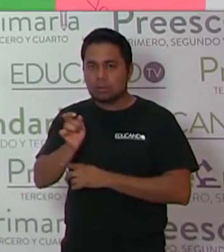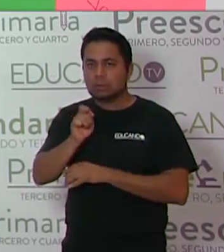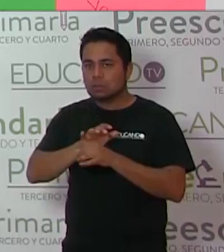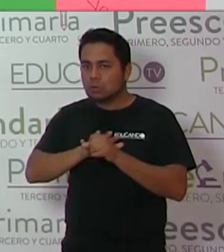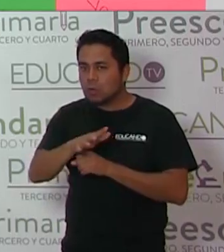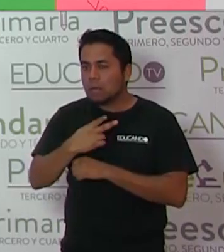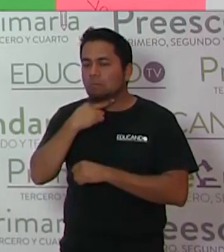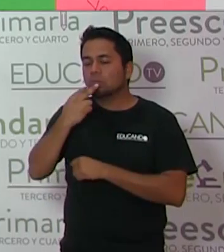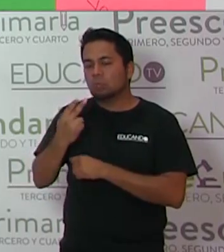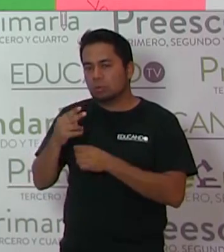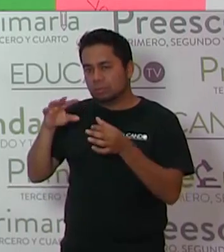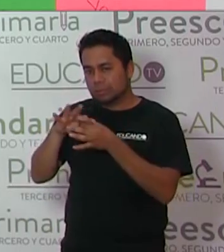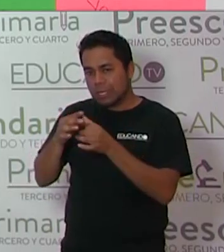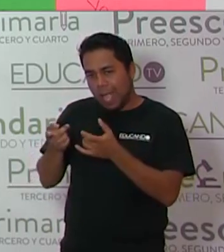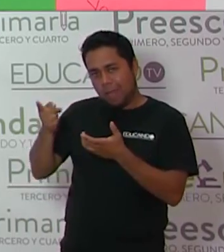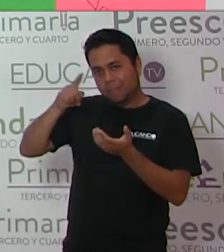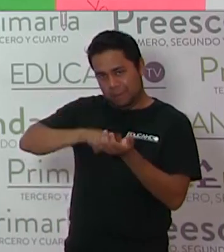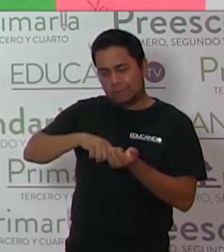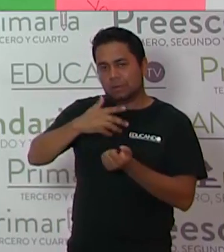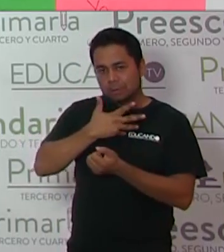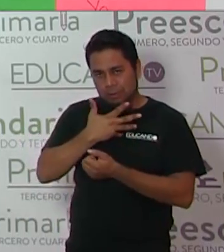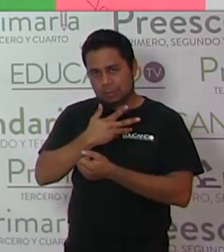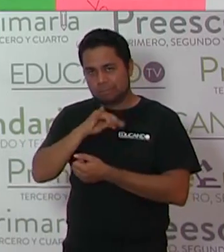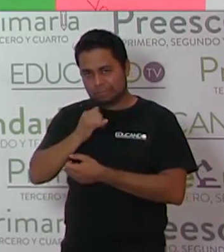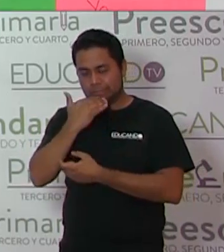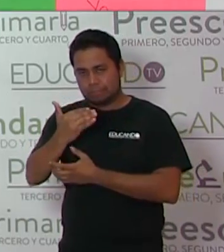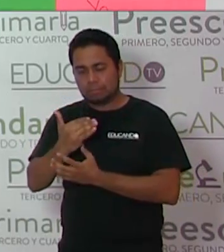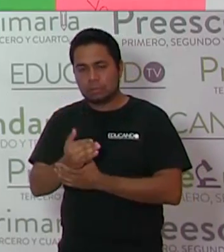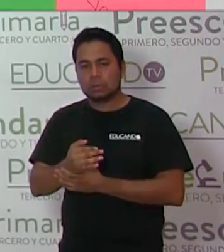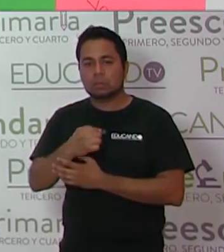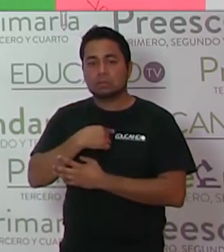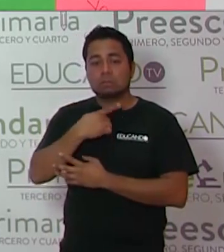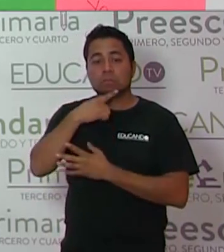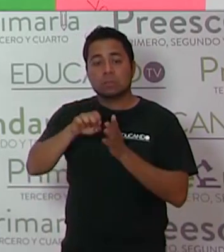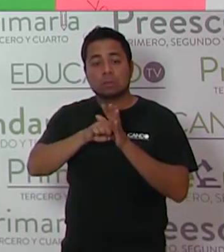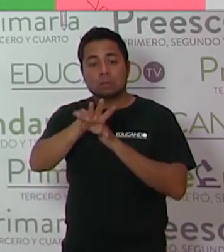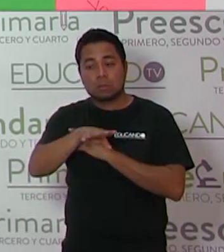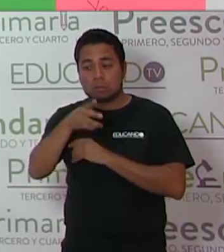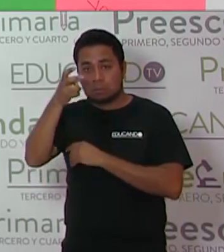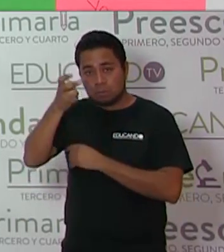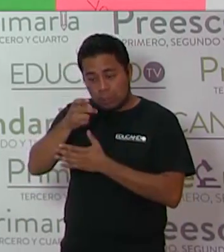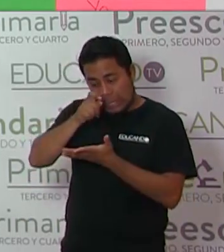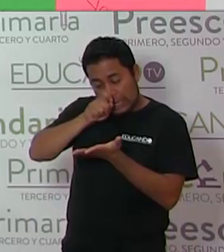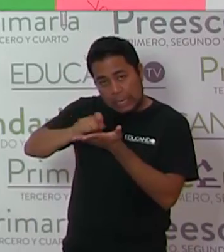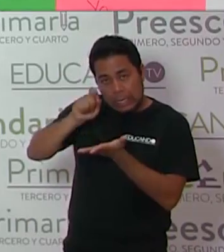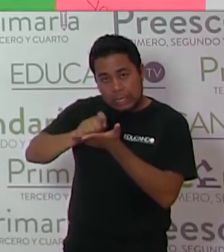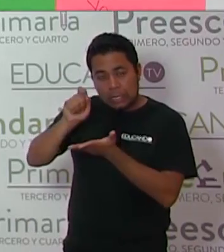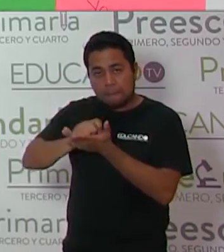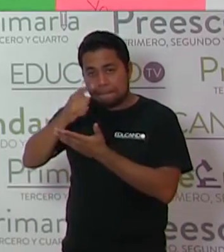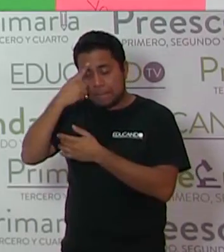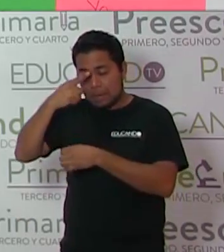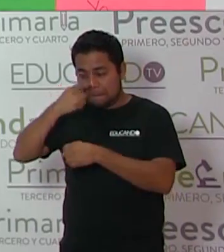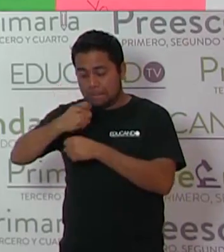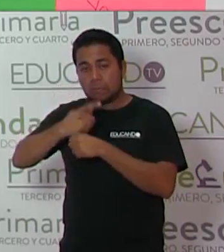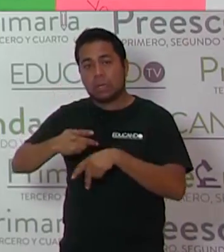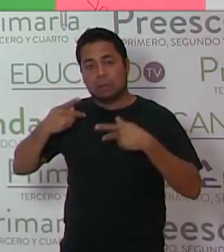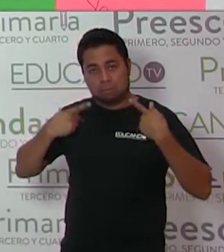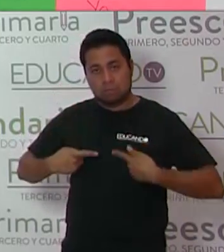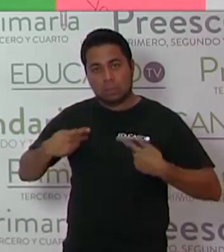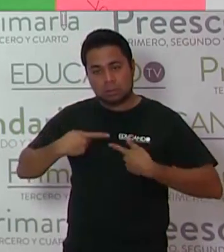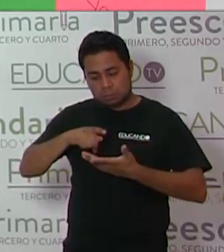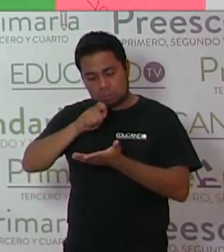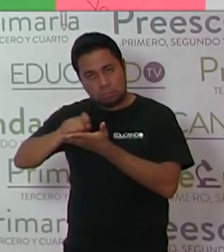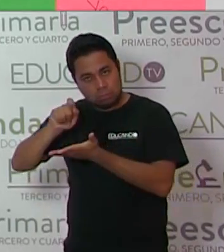es la voz narrativa interna, ¿sí? Podemos decir que está escrito en